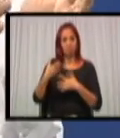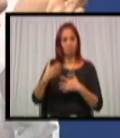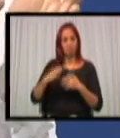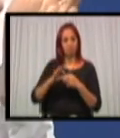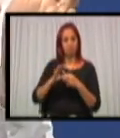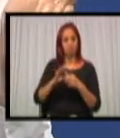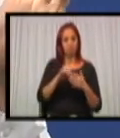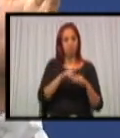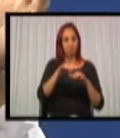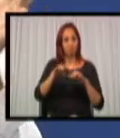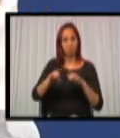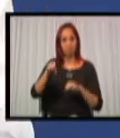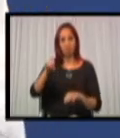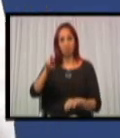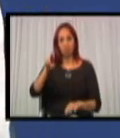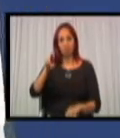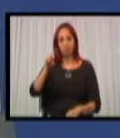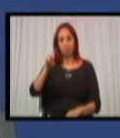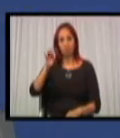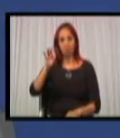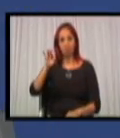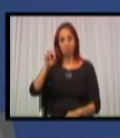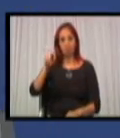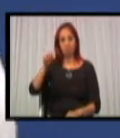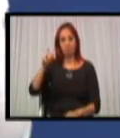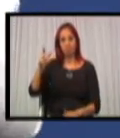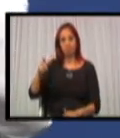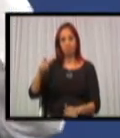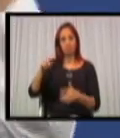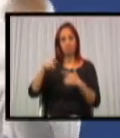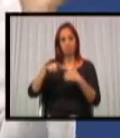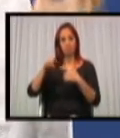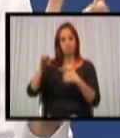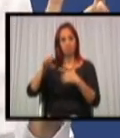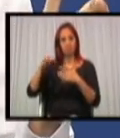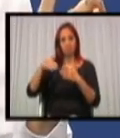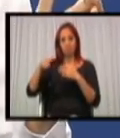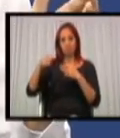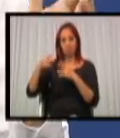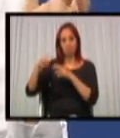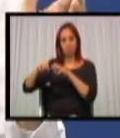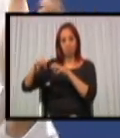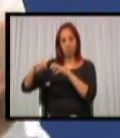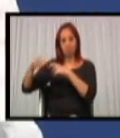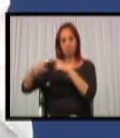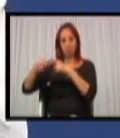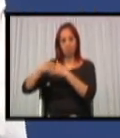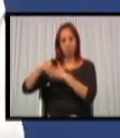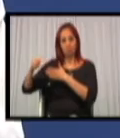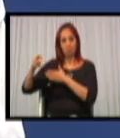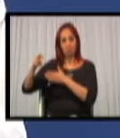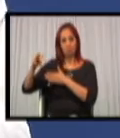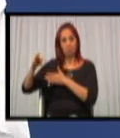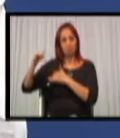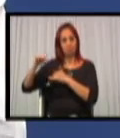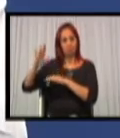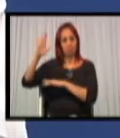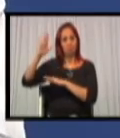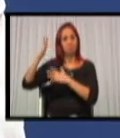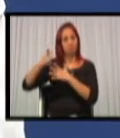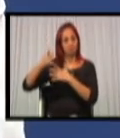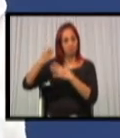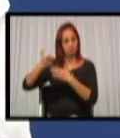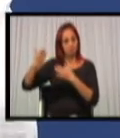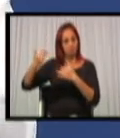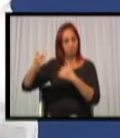del cantón de Orotina, de la sombra de Esparza o de cualquier cantón vecino de Zamateo. Me comprometo a que las